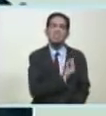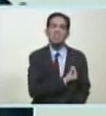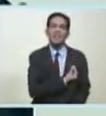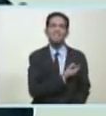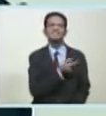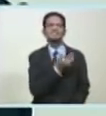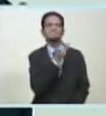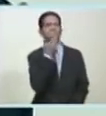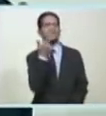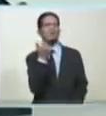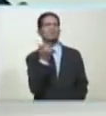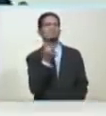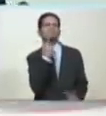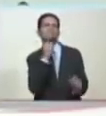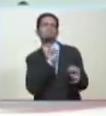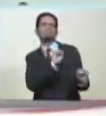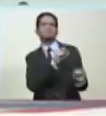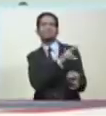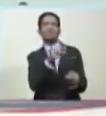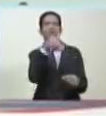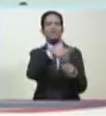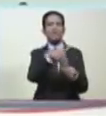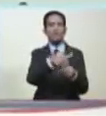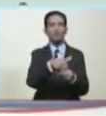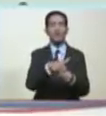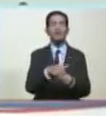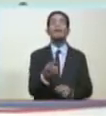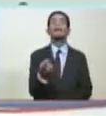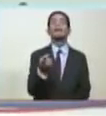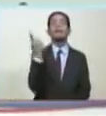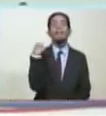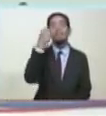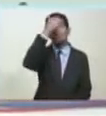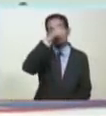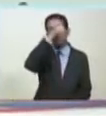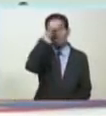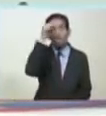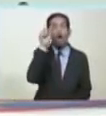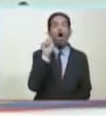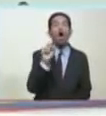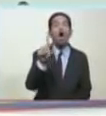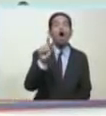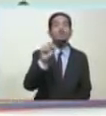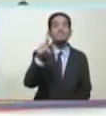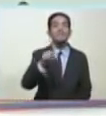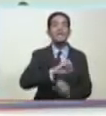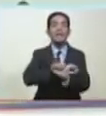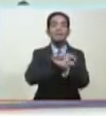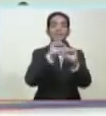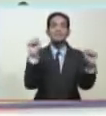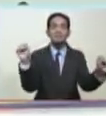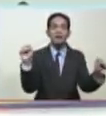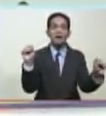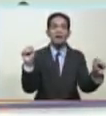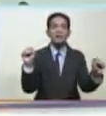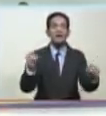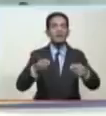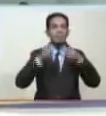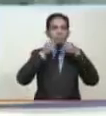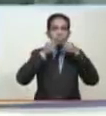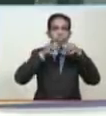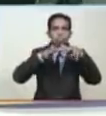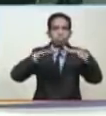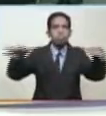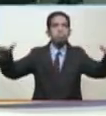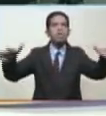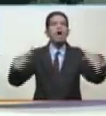anunciada. 11 de la mañana, 20 de mayo, comenzó la operación para asesinar las